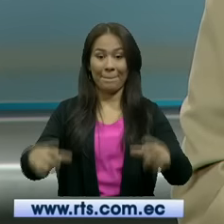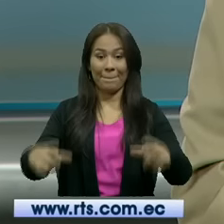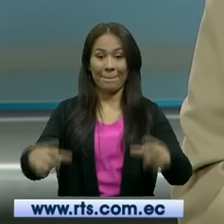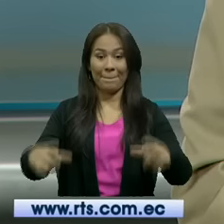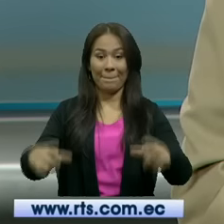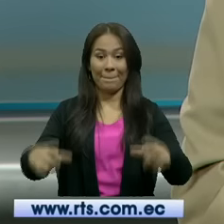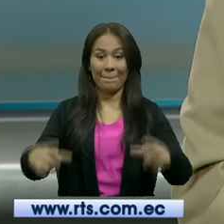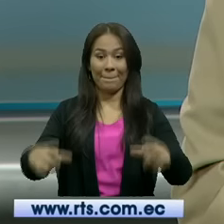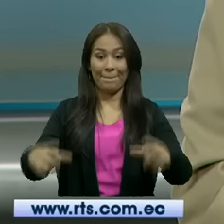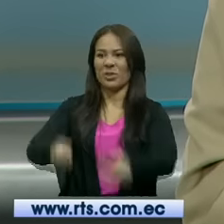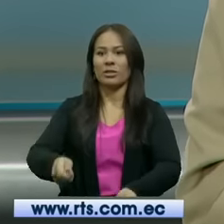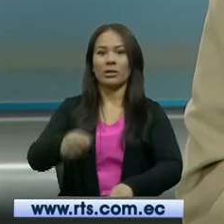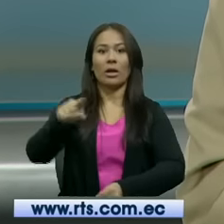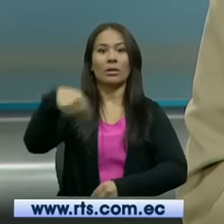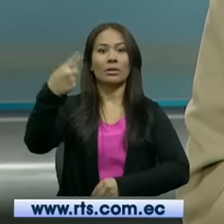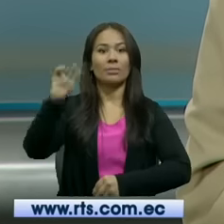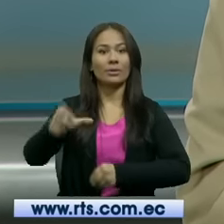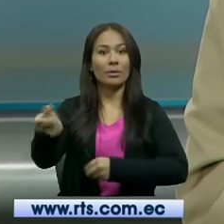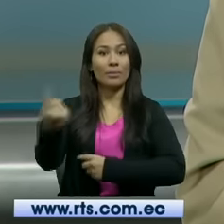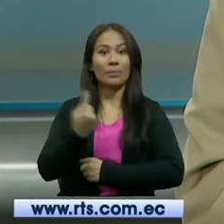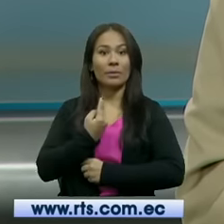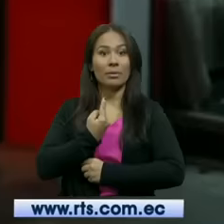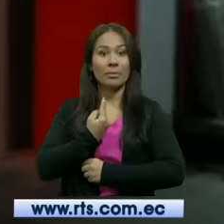de sus clientes.